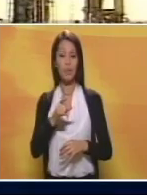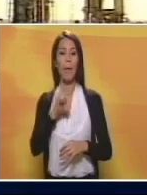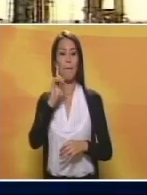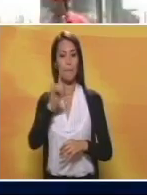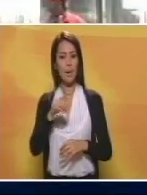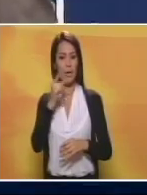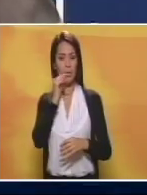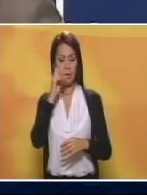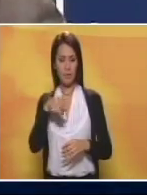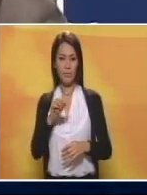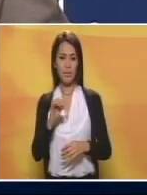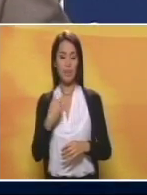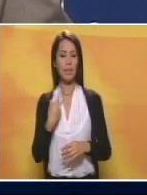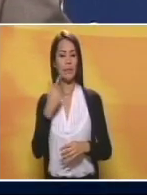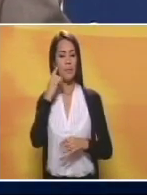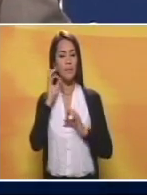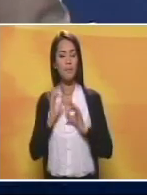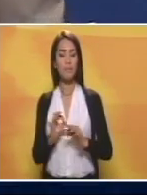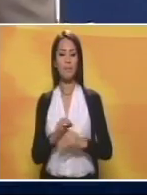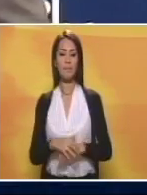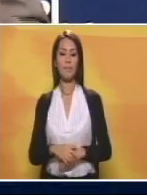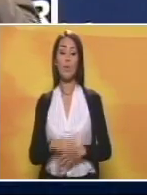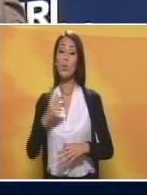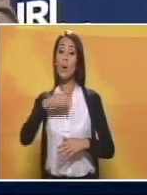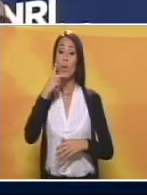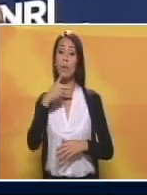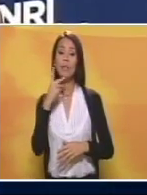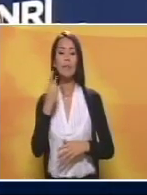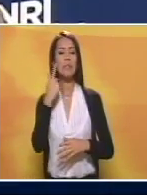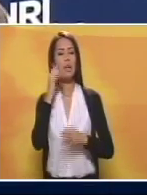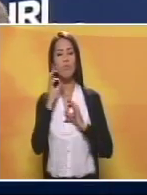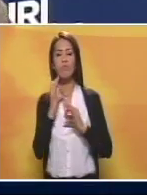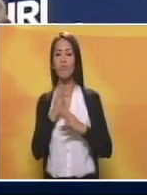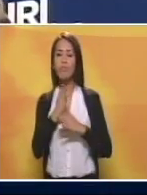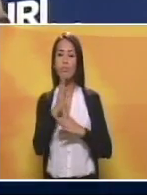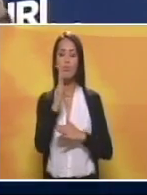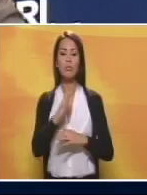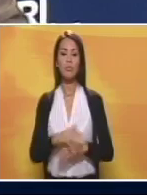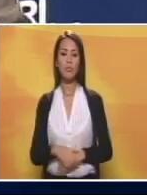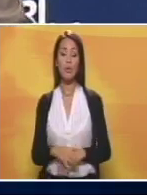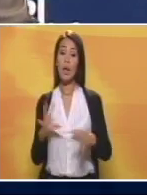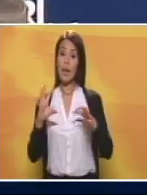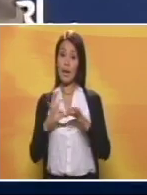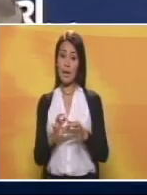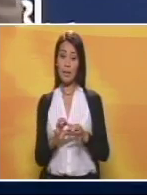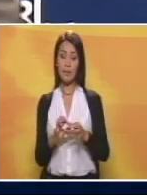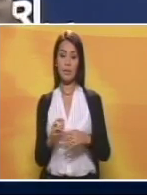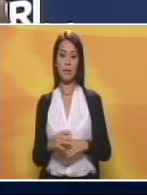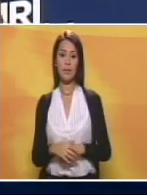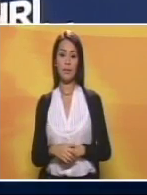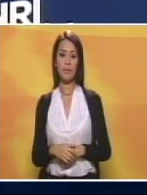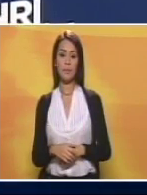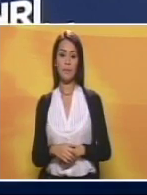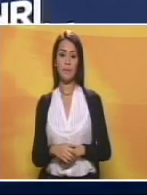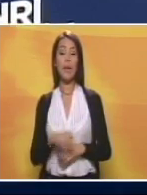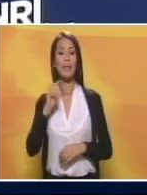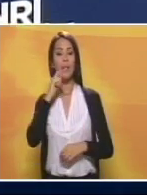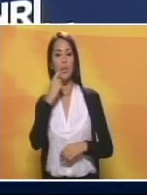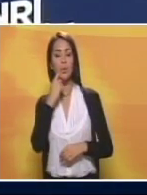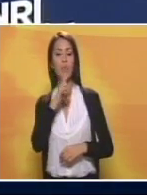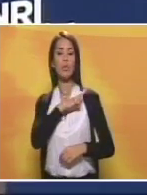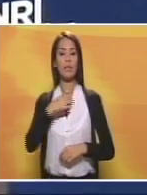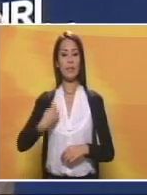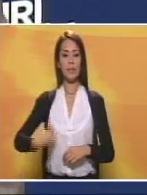además que apostará por una política imparcial en la que mantendrán las alianzas con las estrellas de estatales de Rusia,